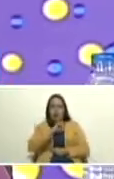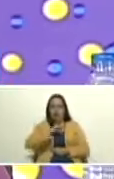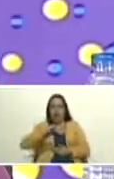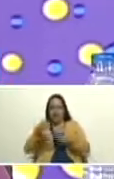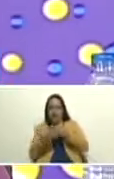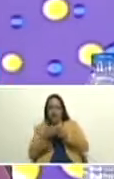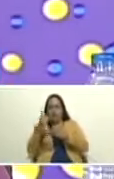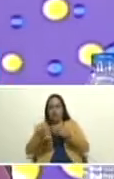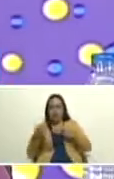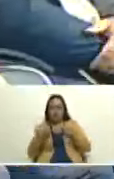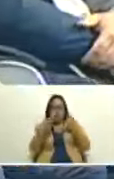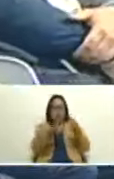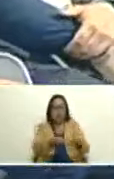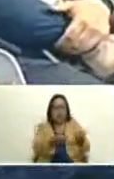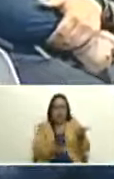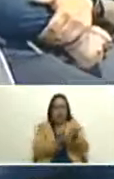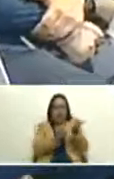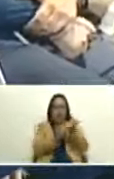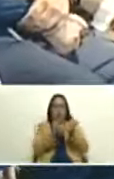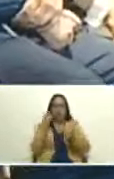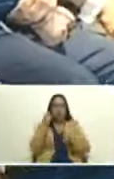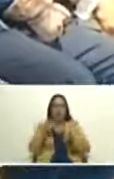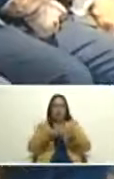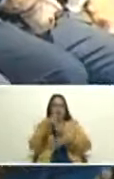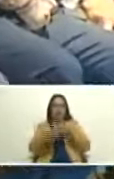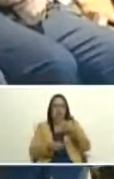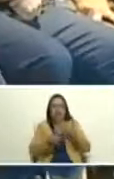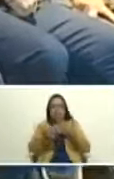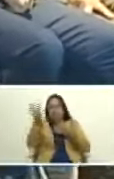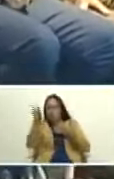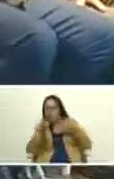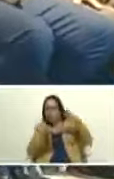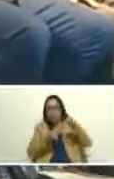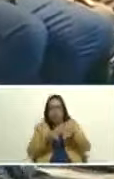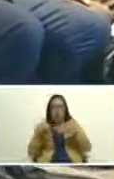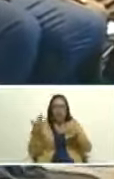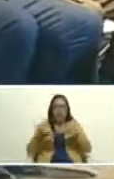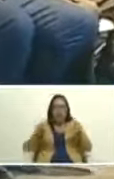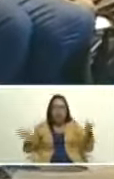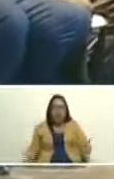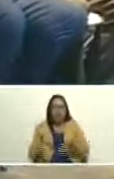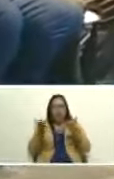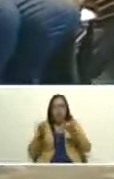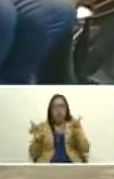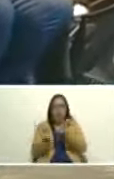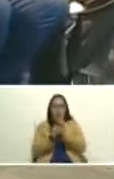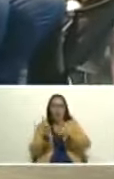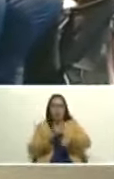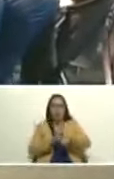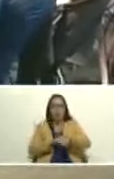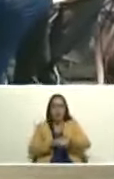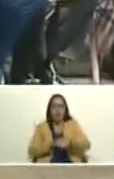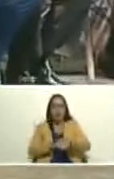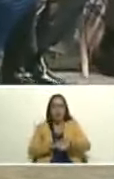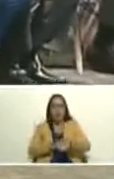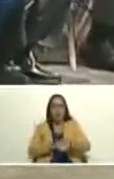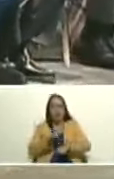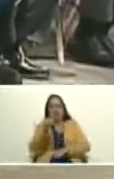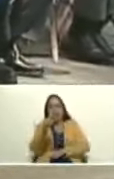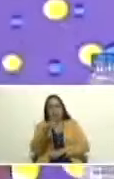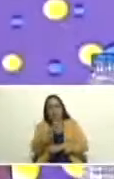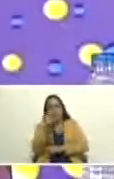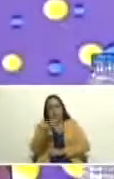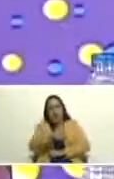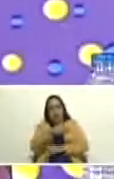hoy créditos a mujeres. Este programa agarra un impulso, como usted lo dice, en un poco tiempo, apenas mes y medio, ya